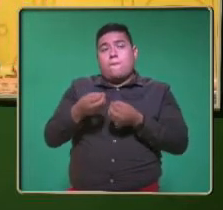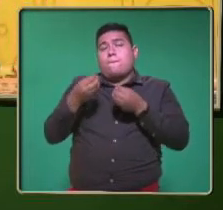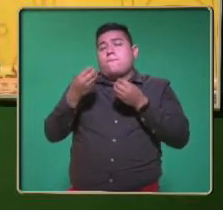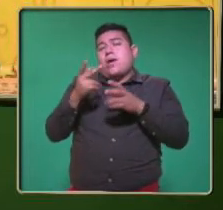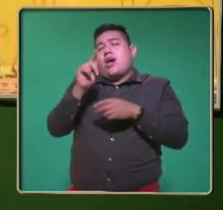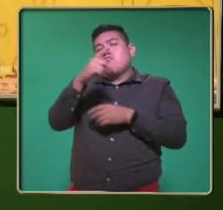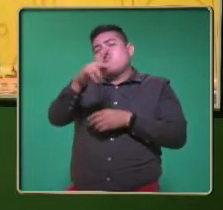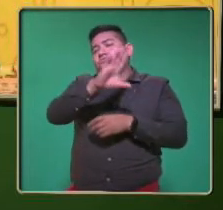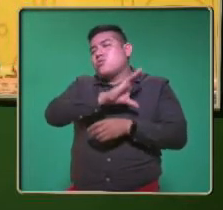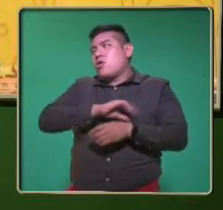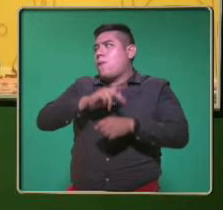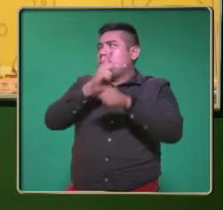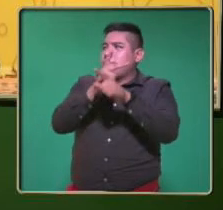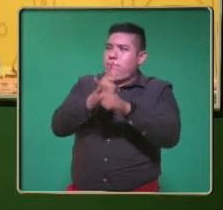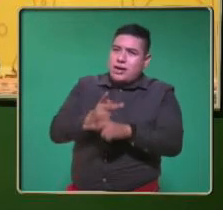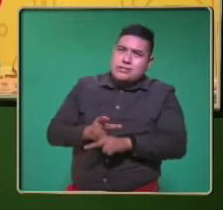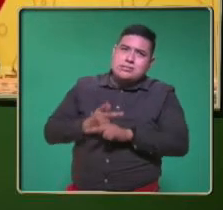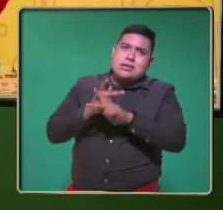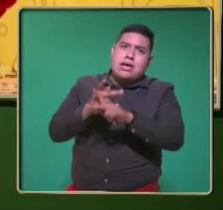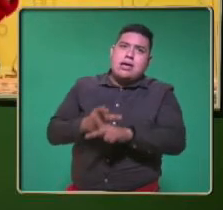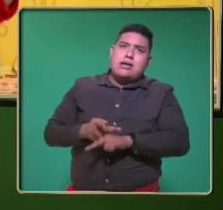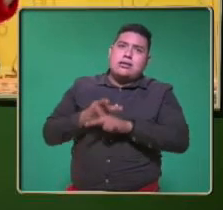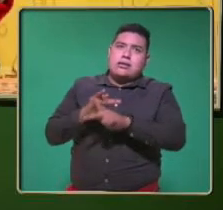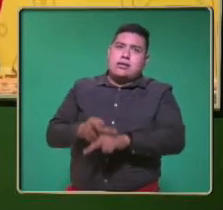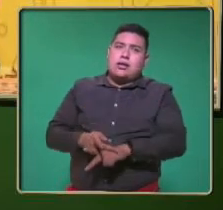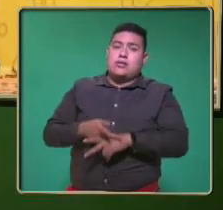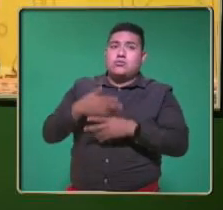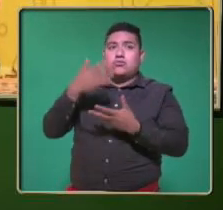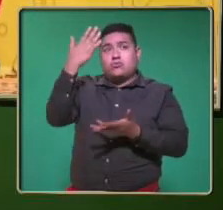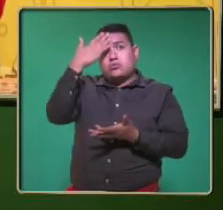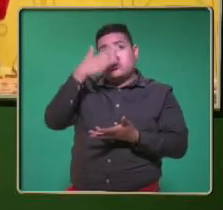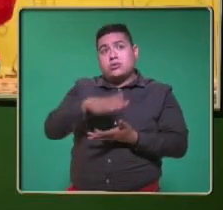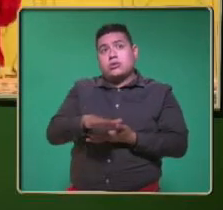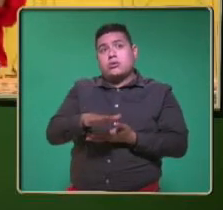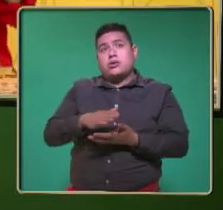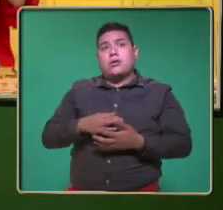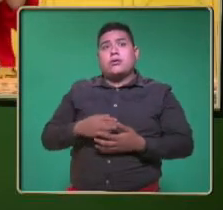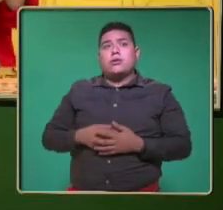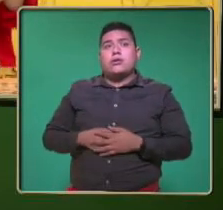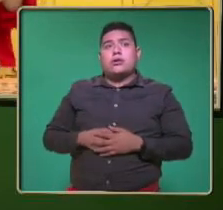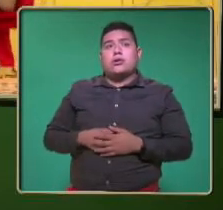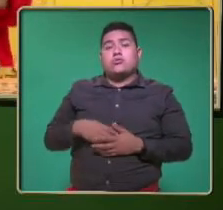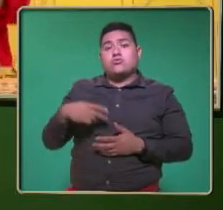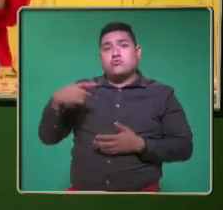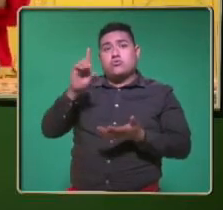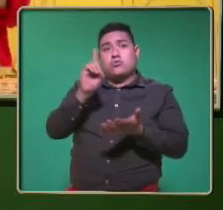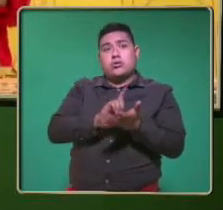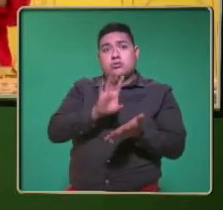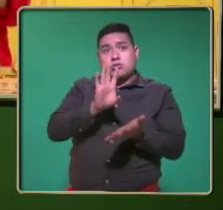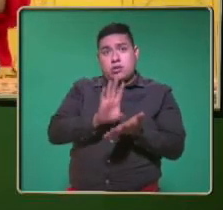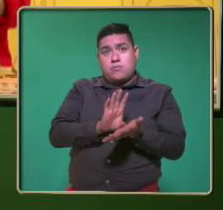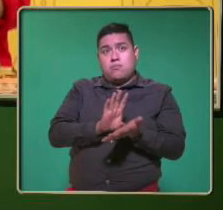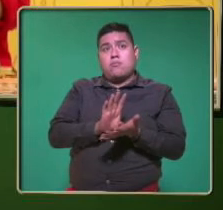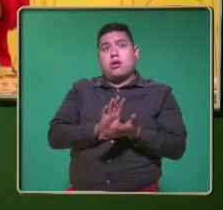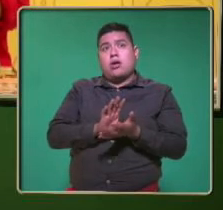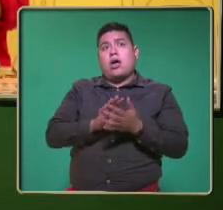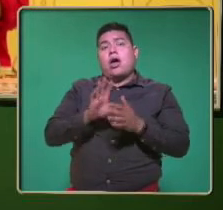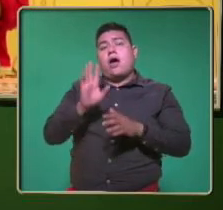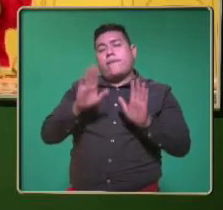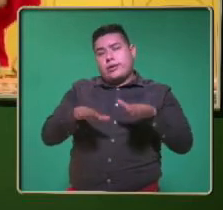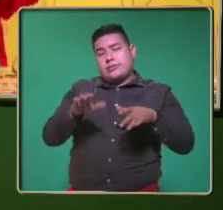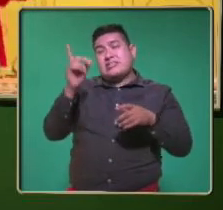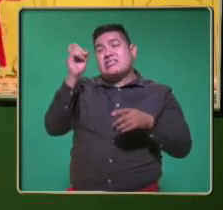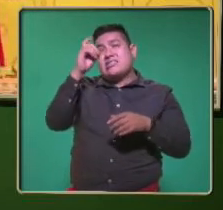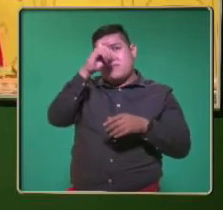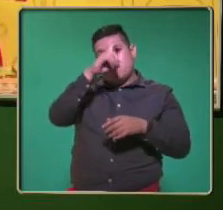mucha paciencia a su hijo. Ten en cuenta que su discapacidad puede dificultar su